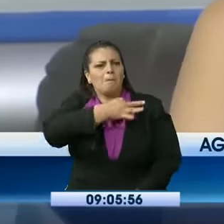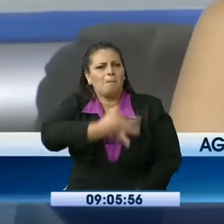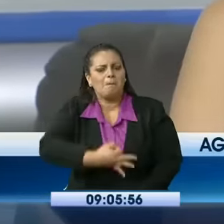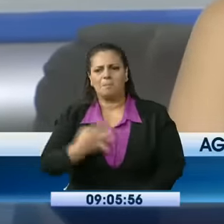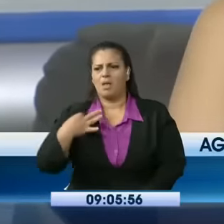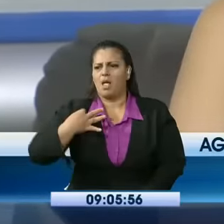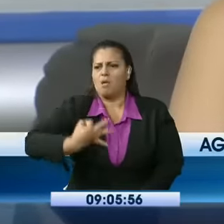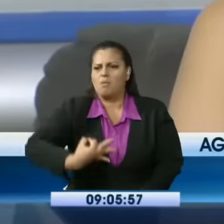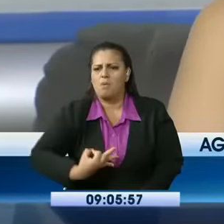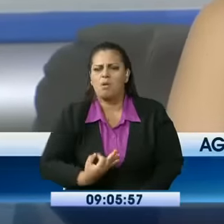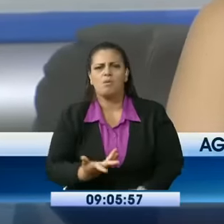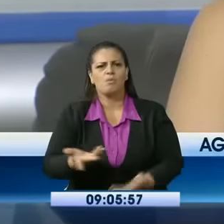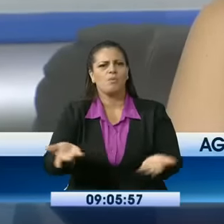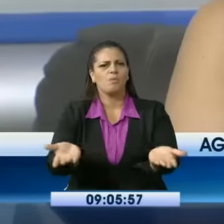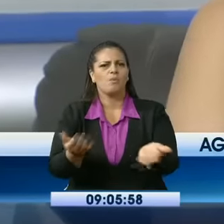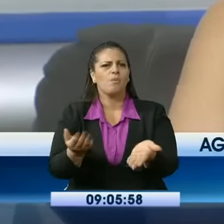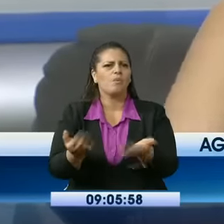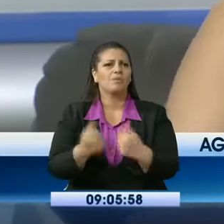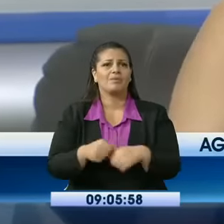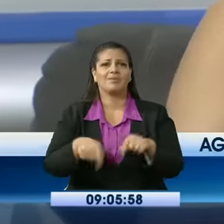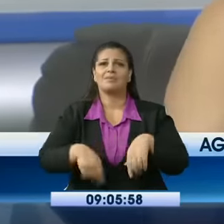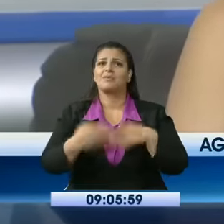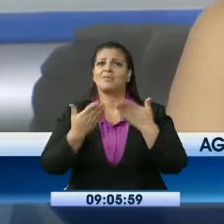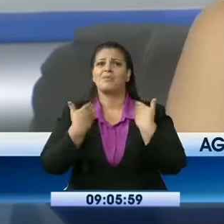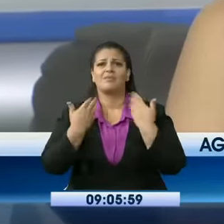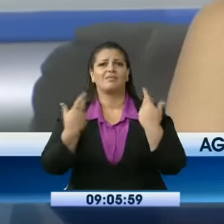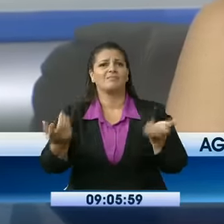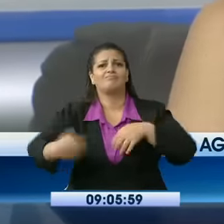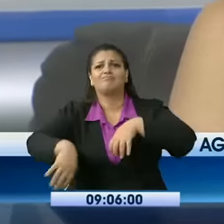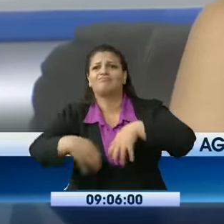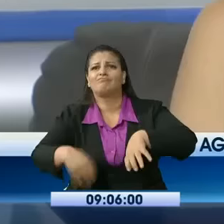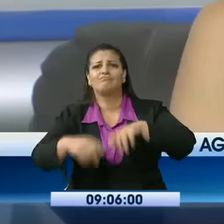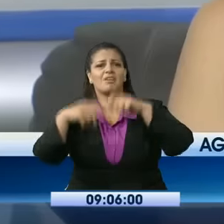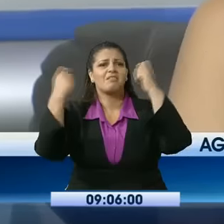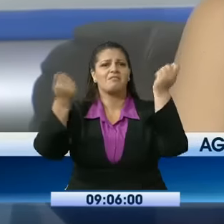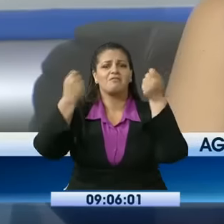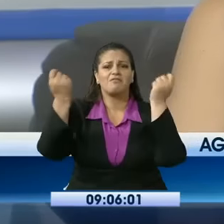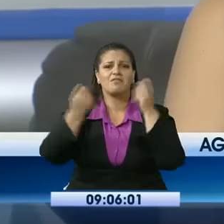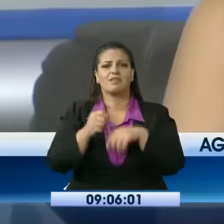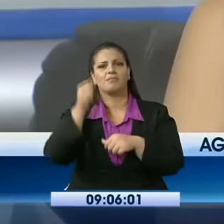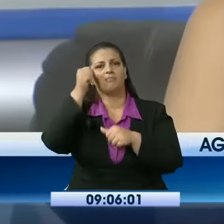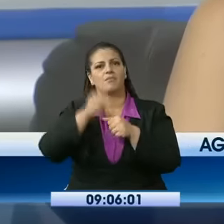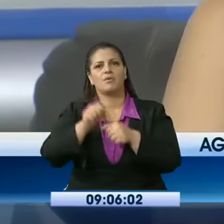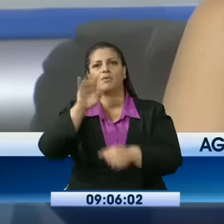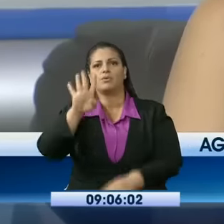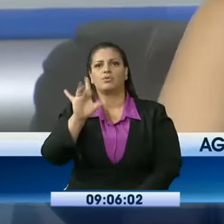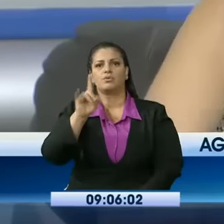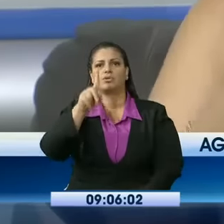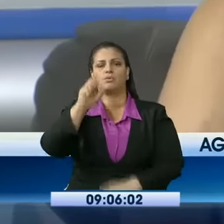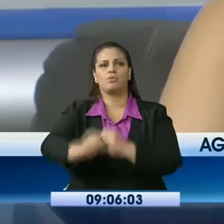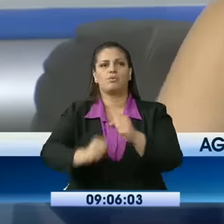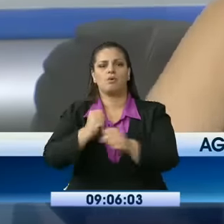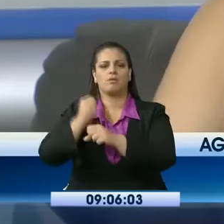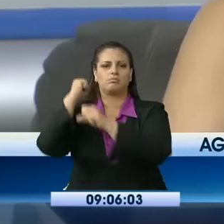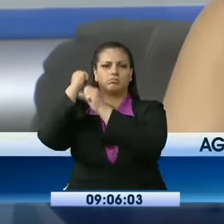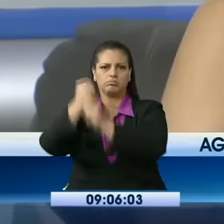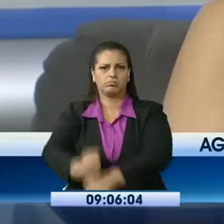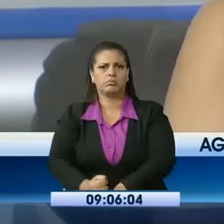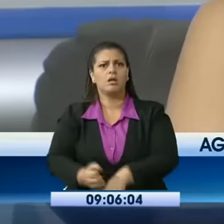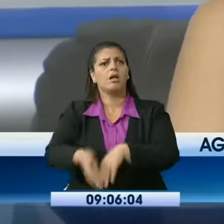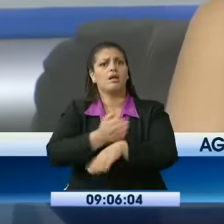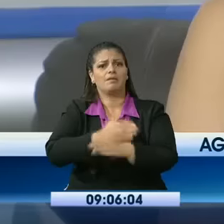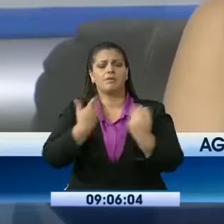Y Guayaquil abre sus puertas en todo este mes, sus 481 años de proceso fundacional, con